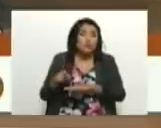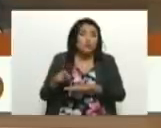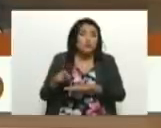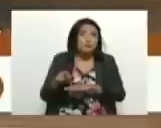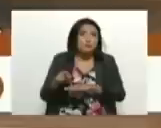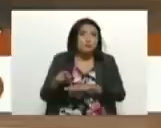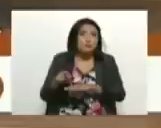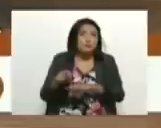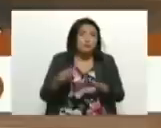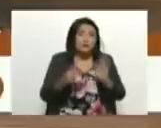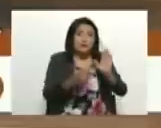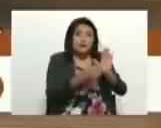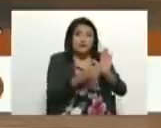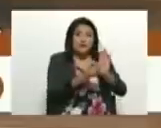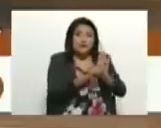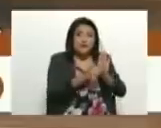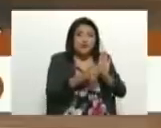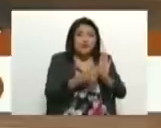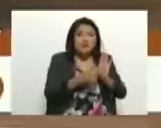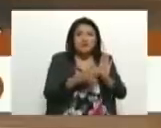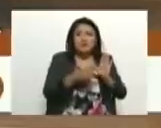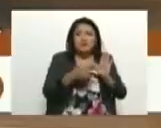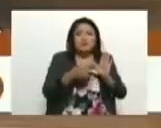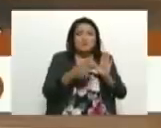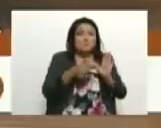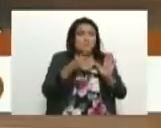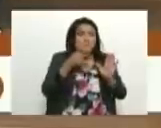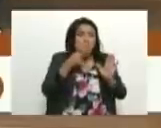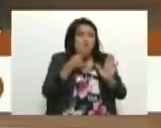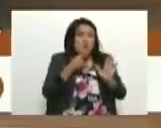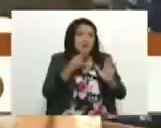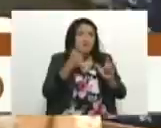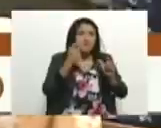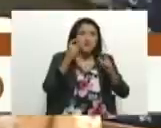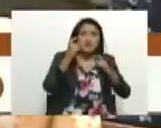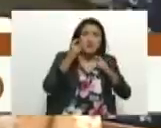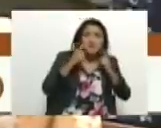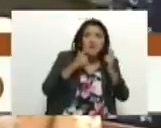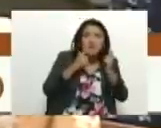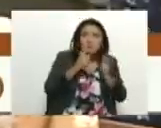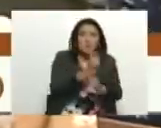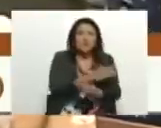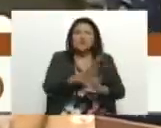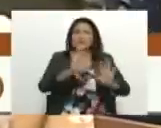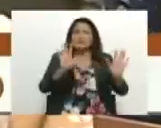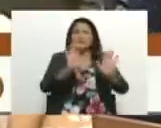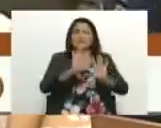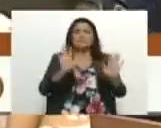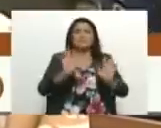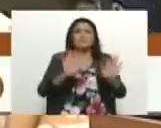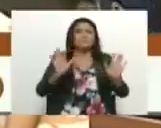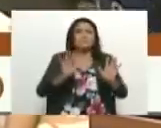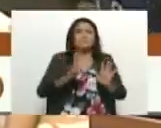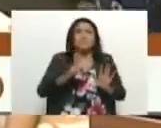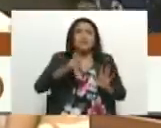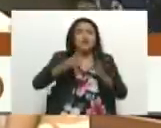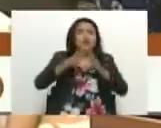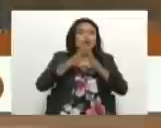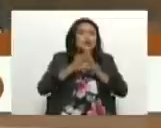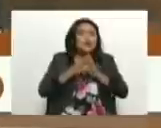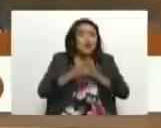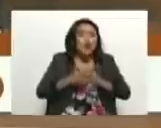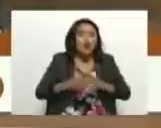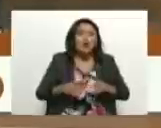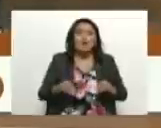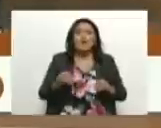Esto no tiene color político. La lucha contra la corrupción, contra el narcotráfico, no tiene color político. Es una lucha de todo el Estado